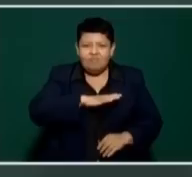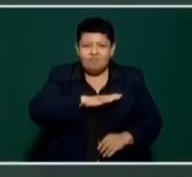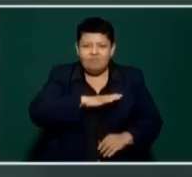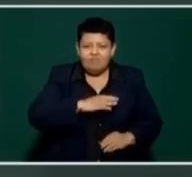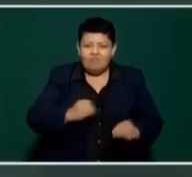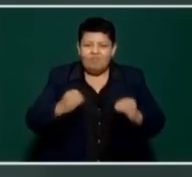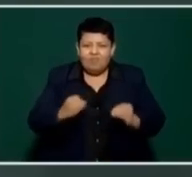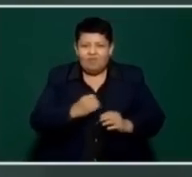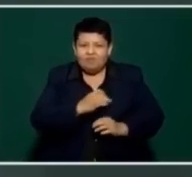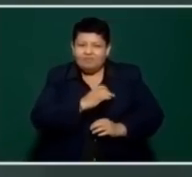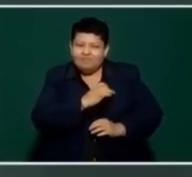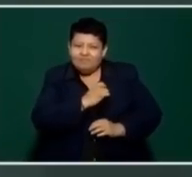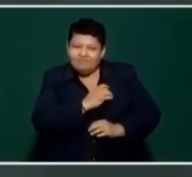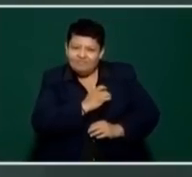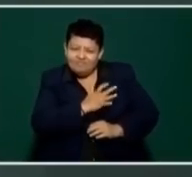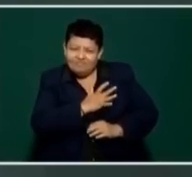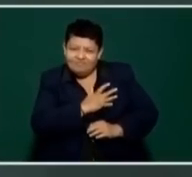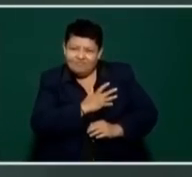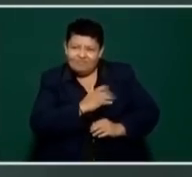nerviosos